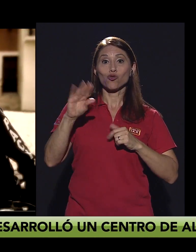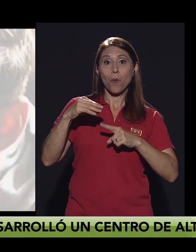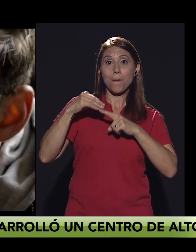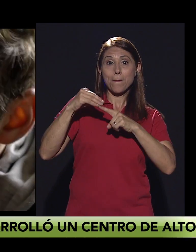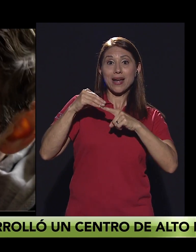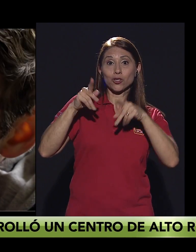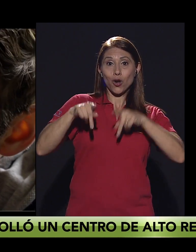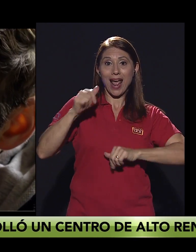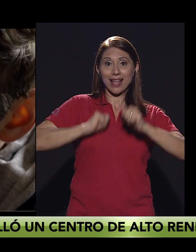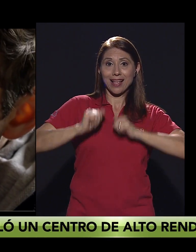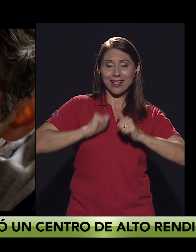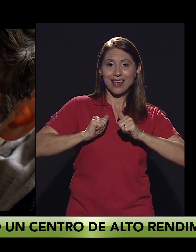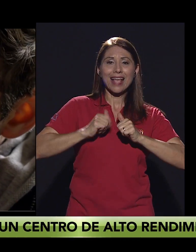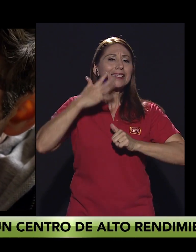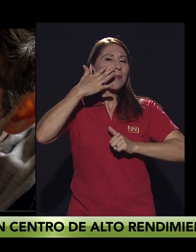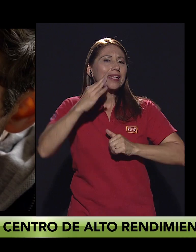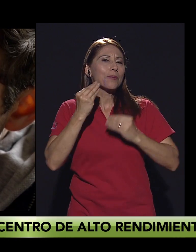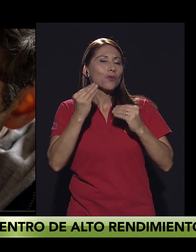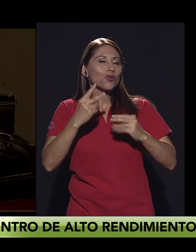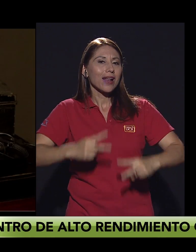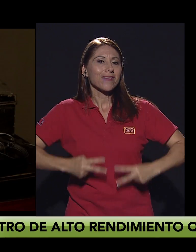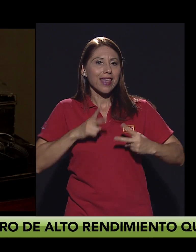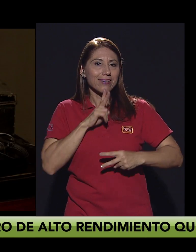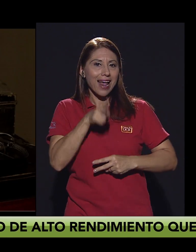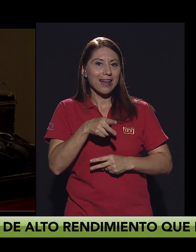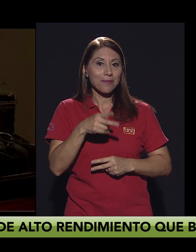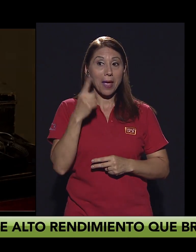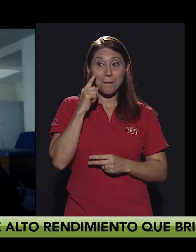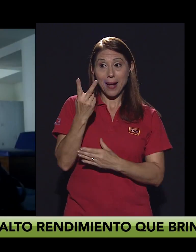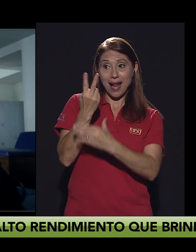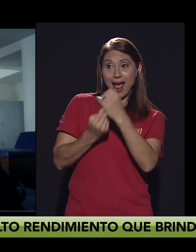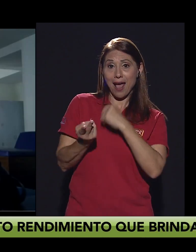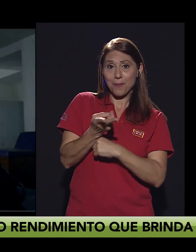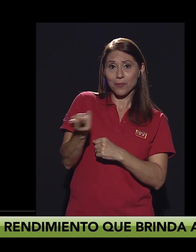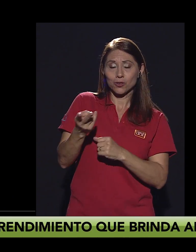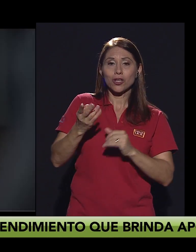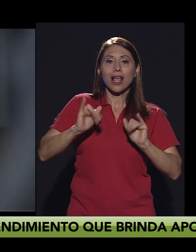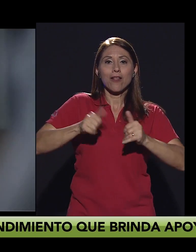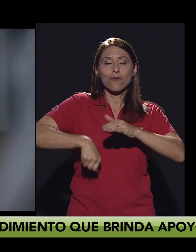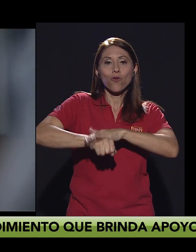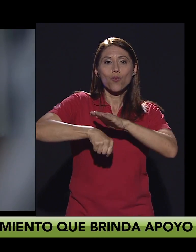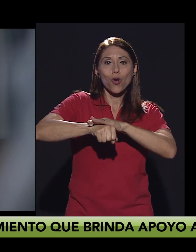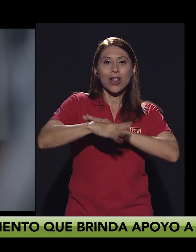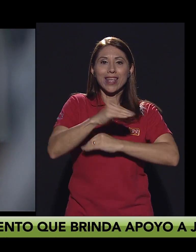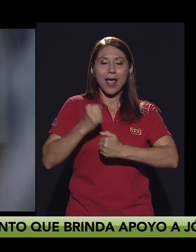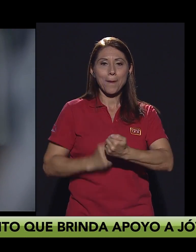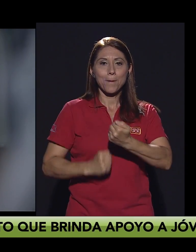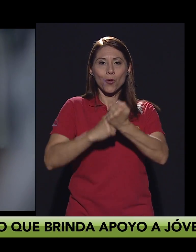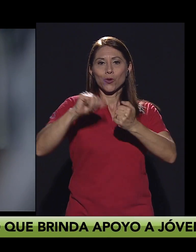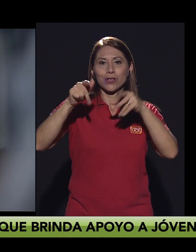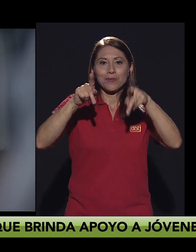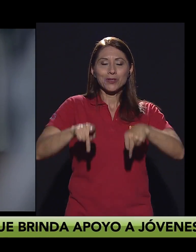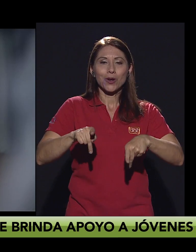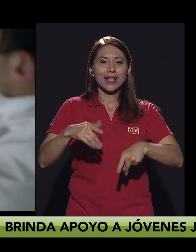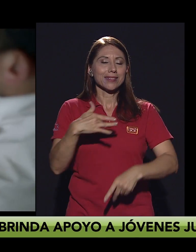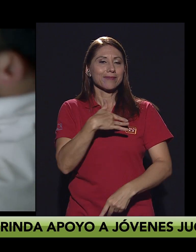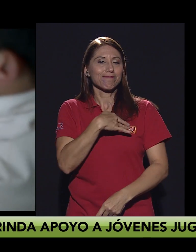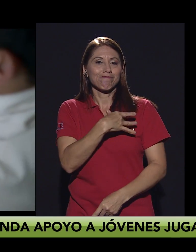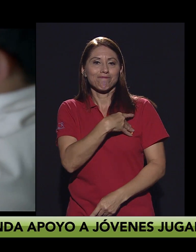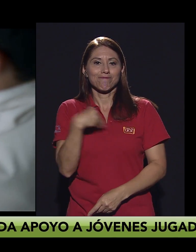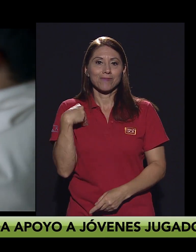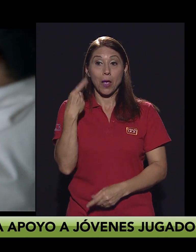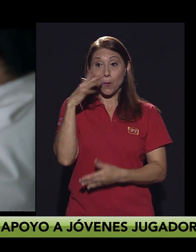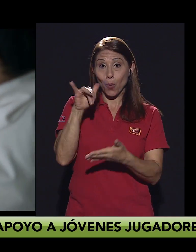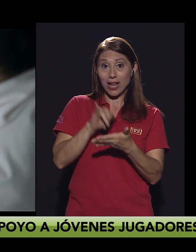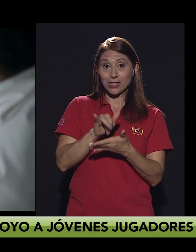vida real. Para él, como para Carlitos, el fútbol y el apoyo a los demás son sus pasiones. Por esto,